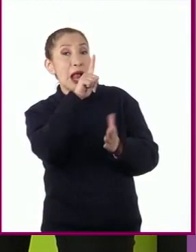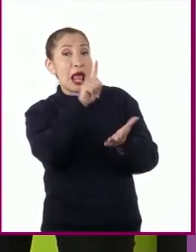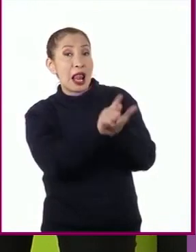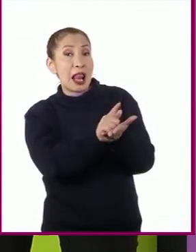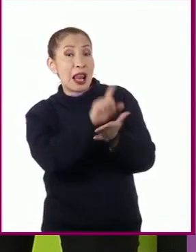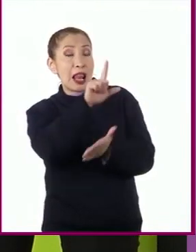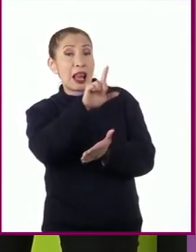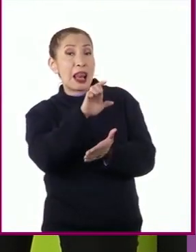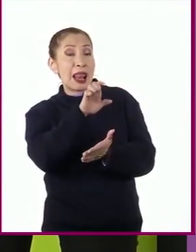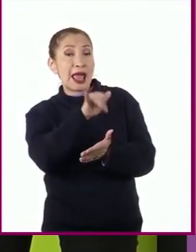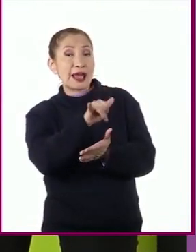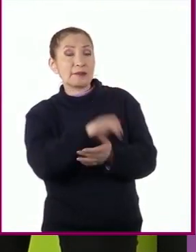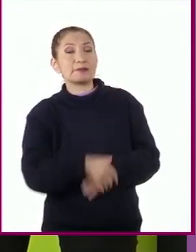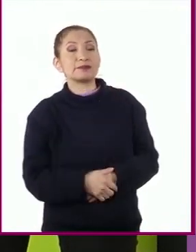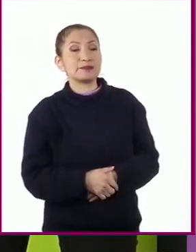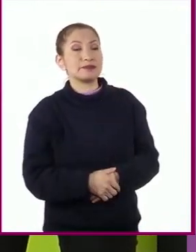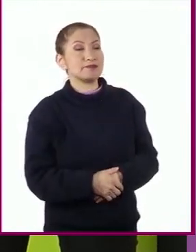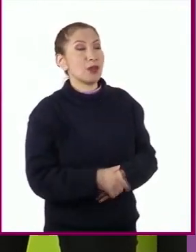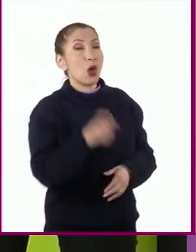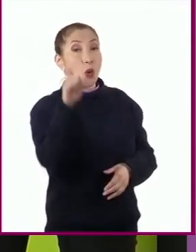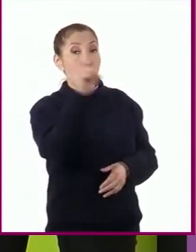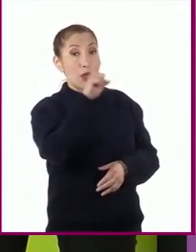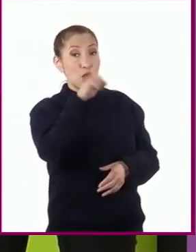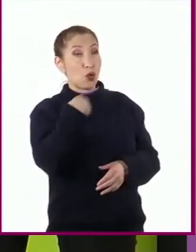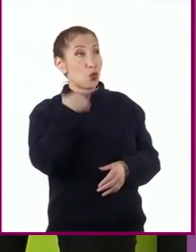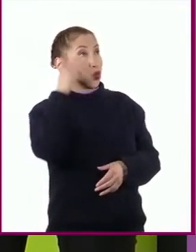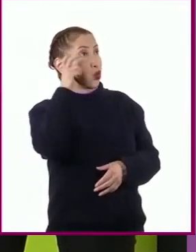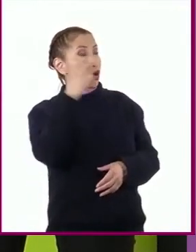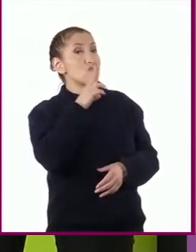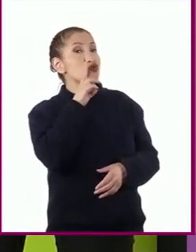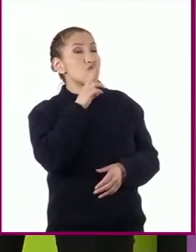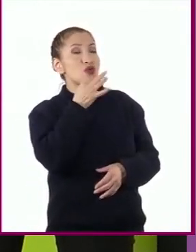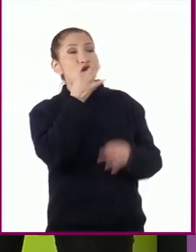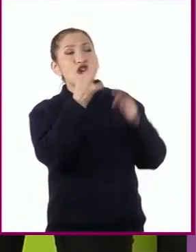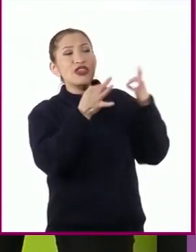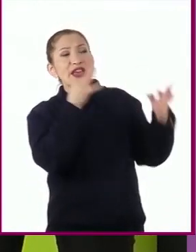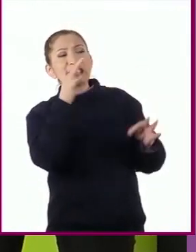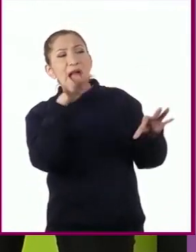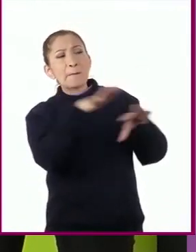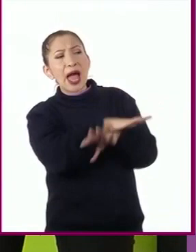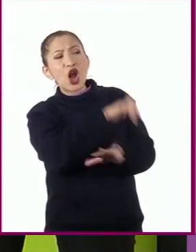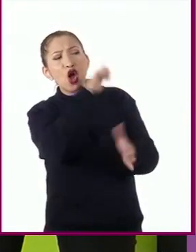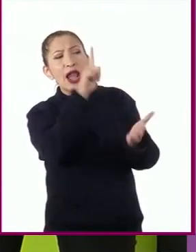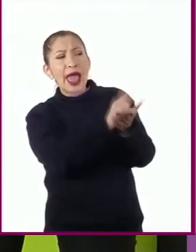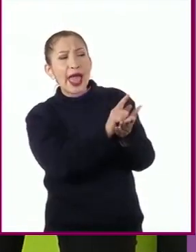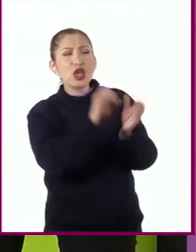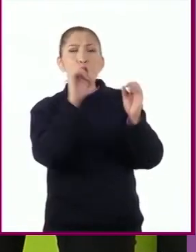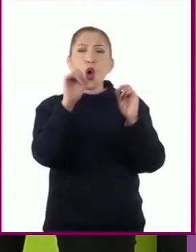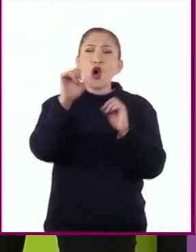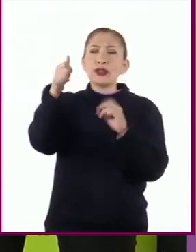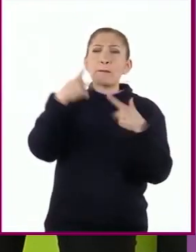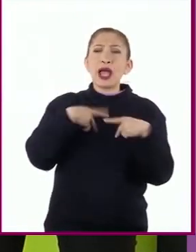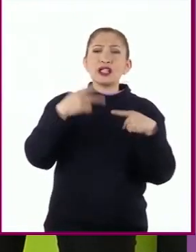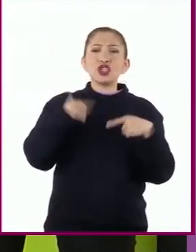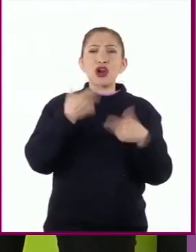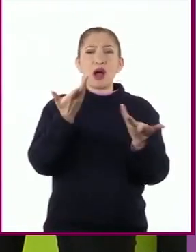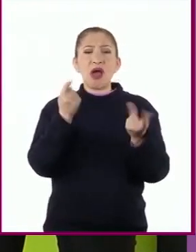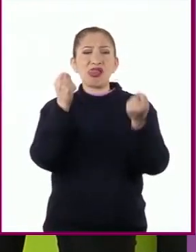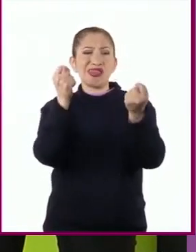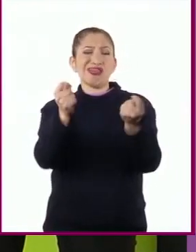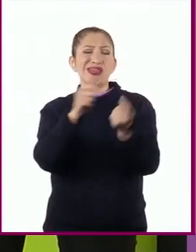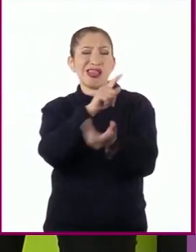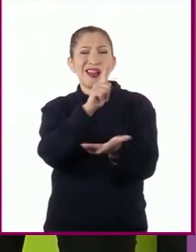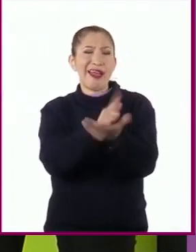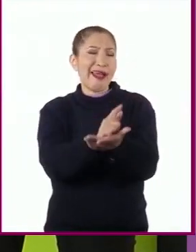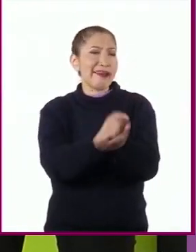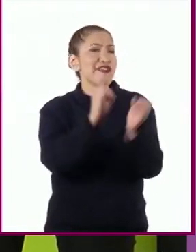ley? Pues cuando la escuchas en las noticias que cambiaron algunas leyes o que alguien quebró alguna ley